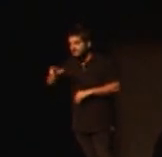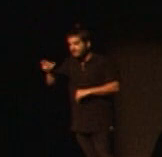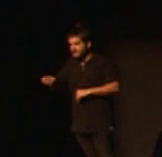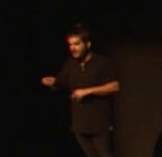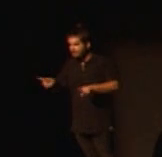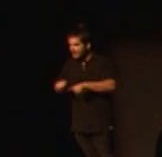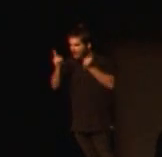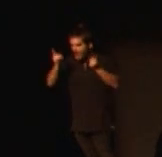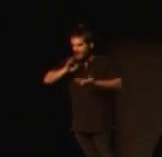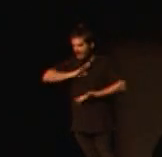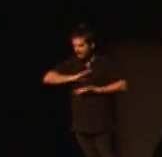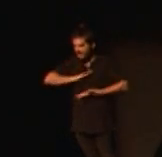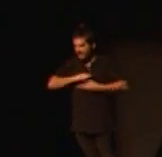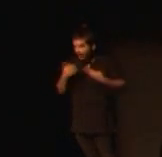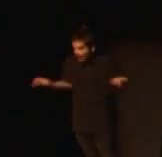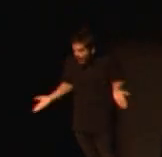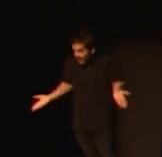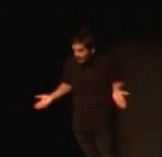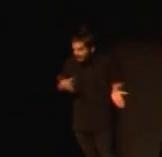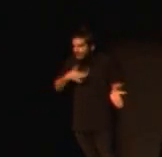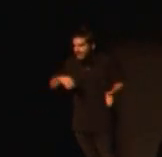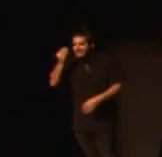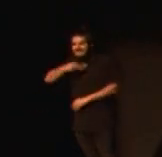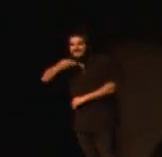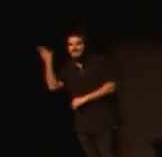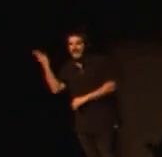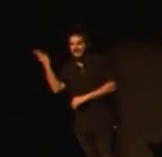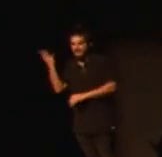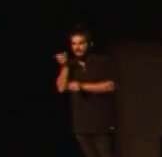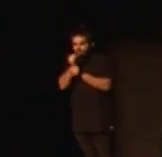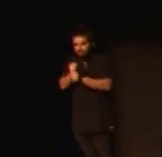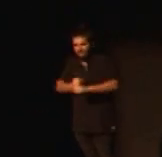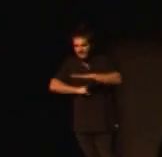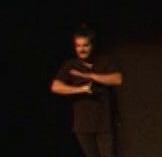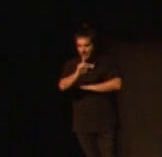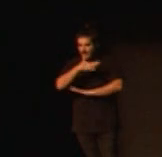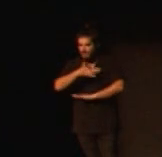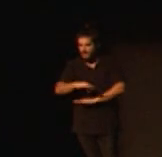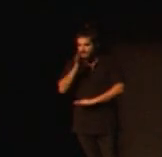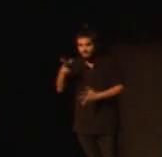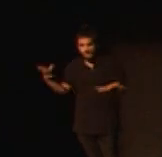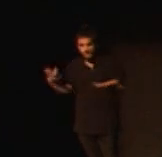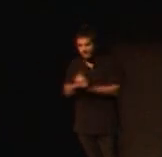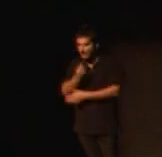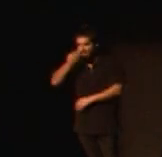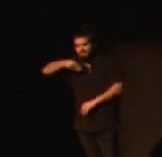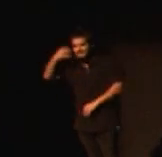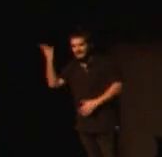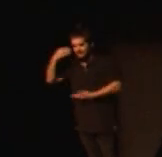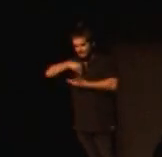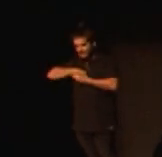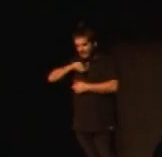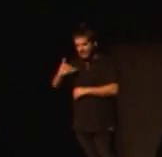tengan, pueden desarrollar un talento permanente, porque todos tenemos un talento y todos tenemos que tener la oportunidad